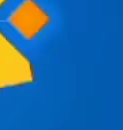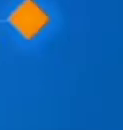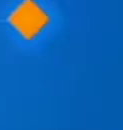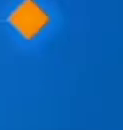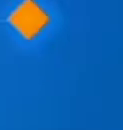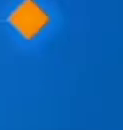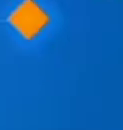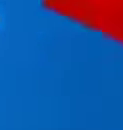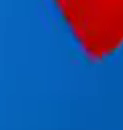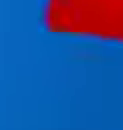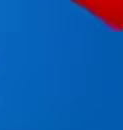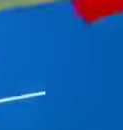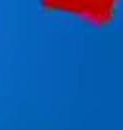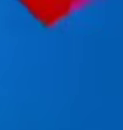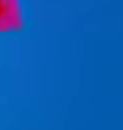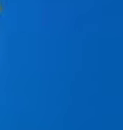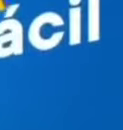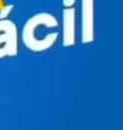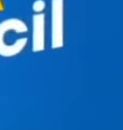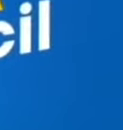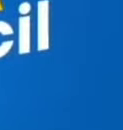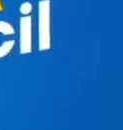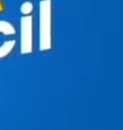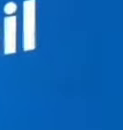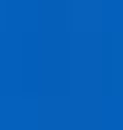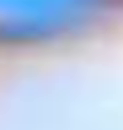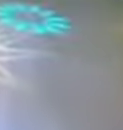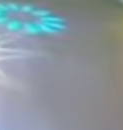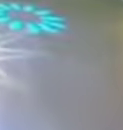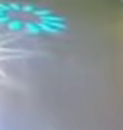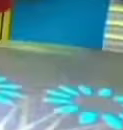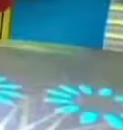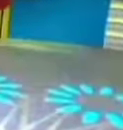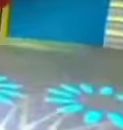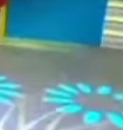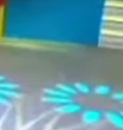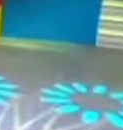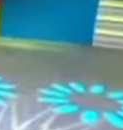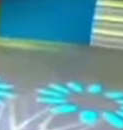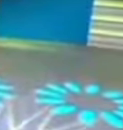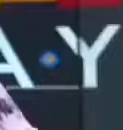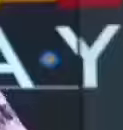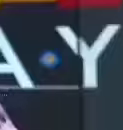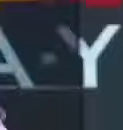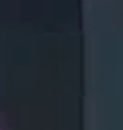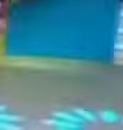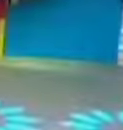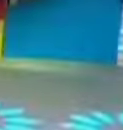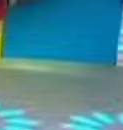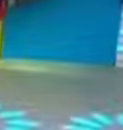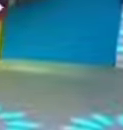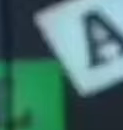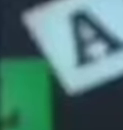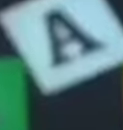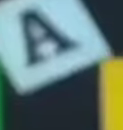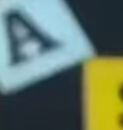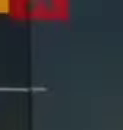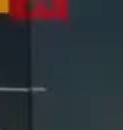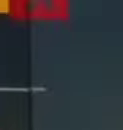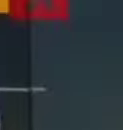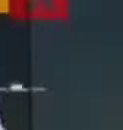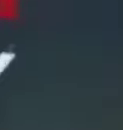En TV Perú. Aprender quechua es muy fácil. Bruna, trini y achaija, azuán, ayinni. Hablar quechua